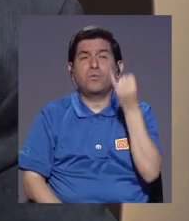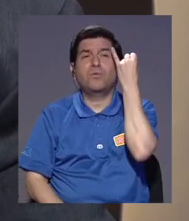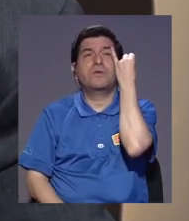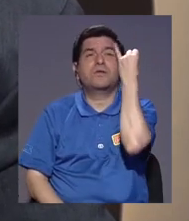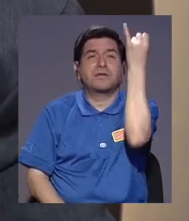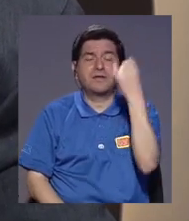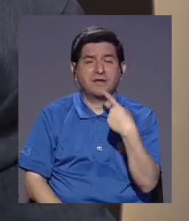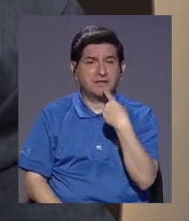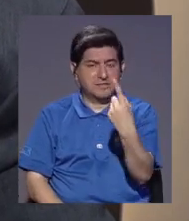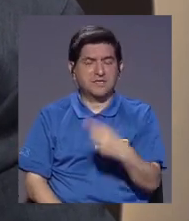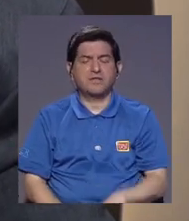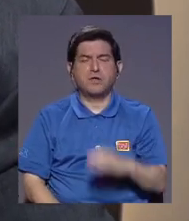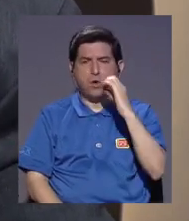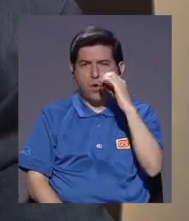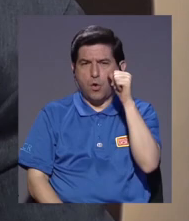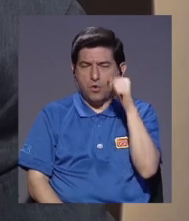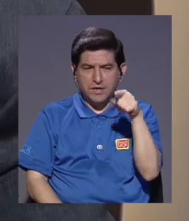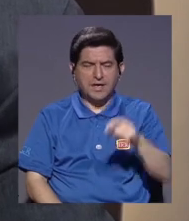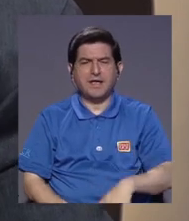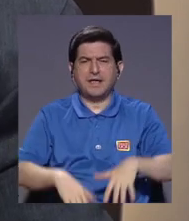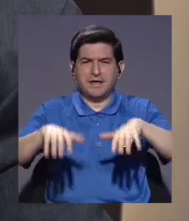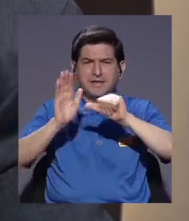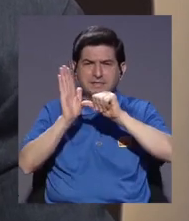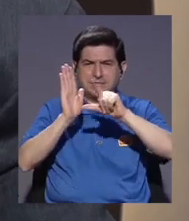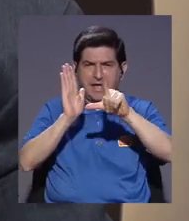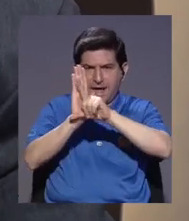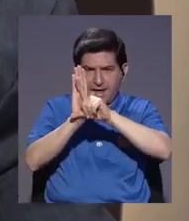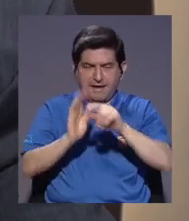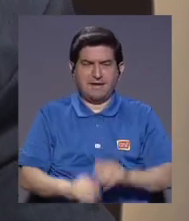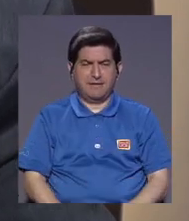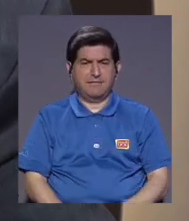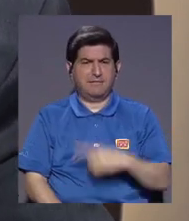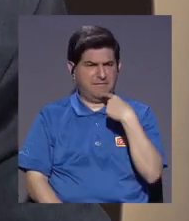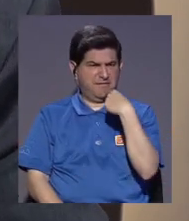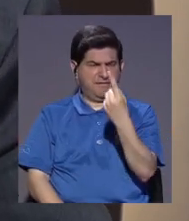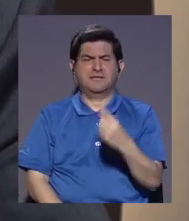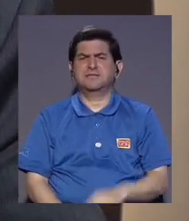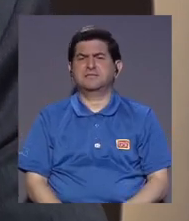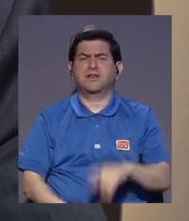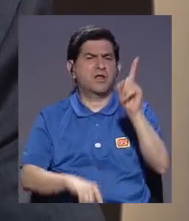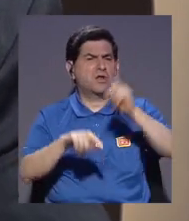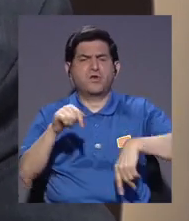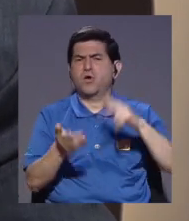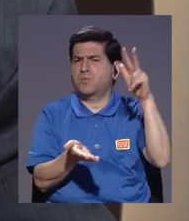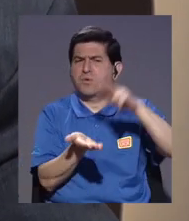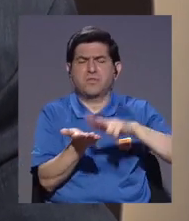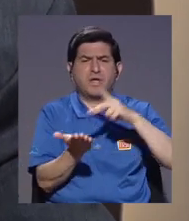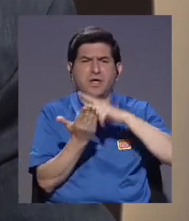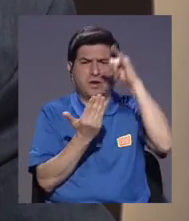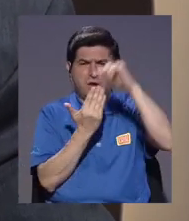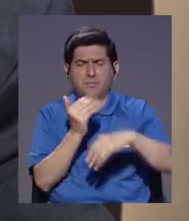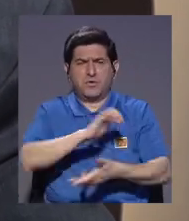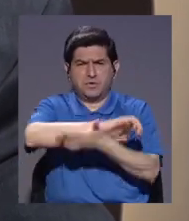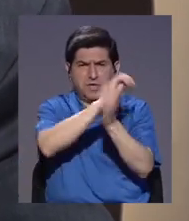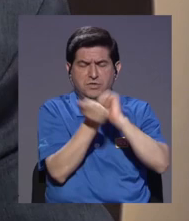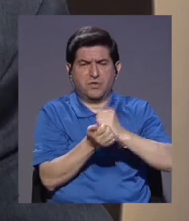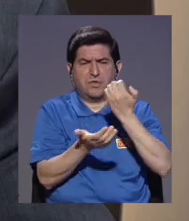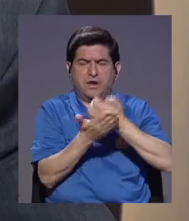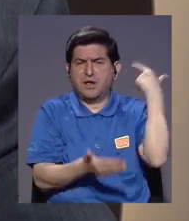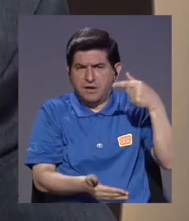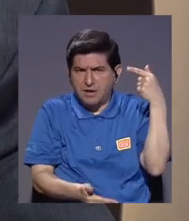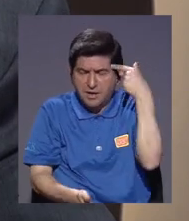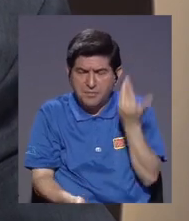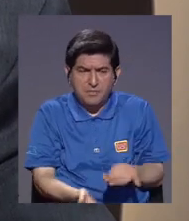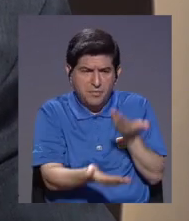de los argumentos que dios canarias sánchez en aquella asamblea legislativa para decir que no se podía aprobar el proyecto de reforma fiscal